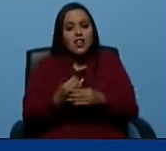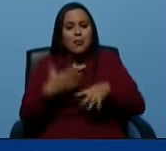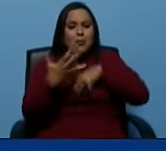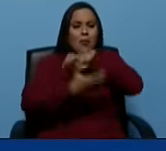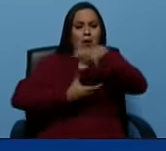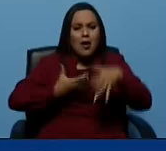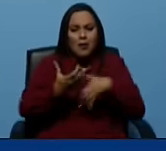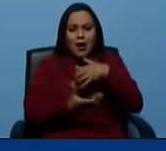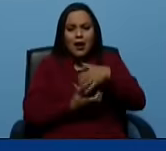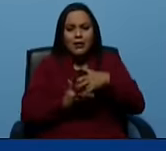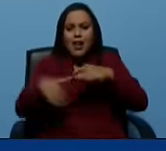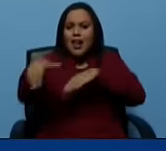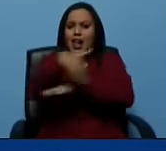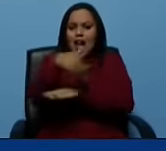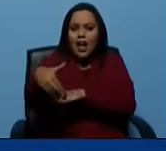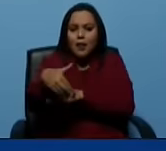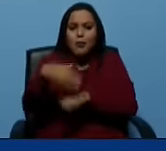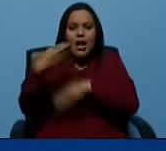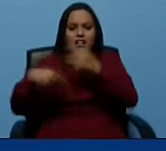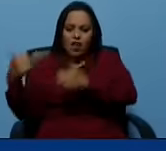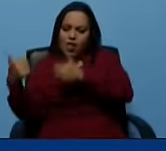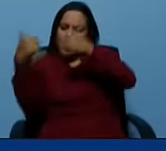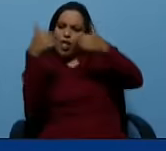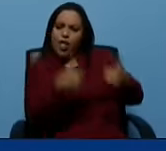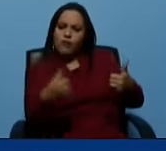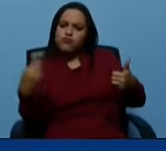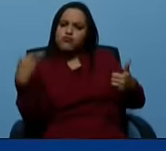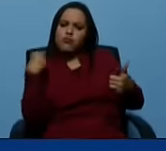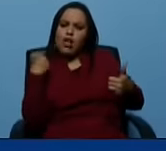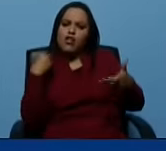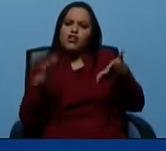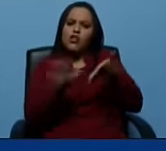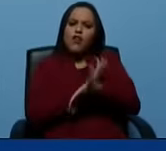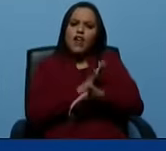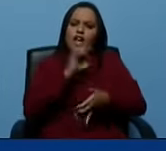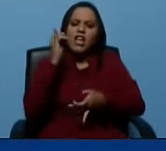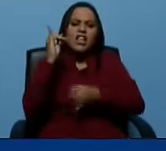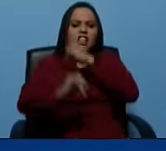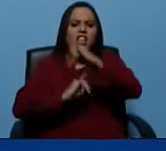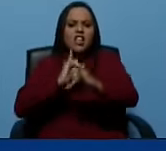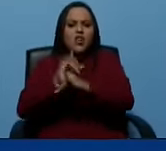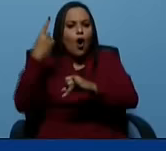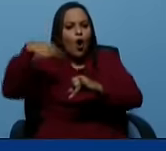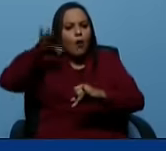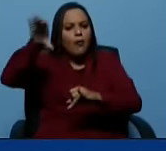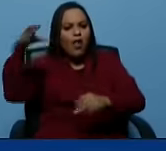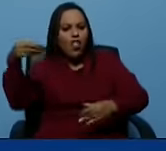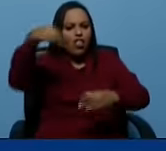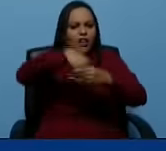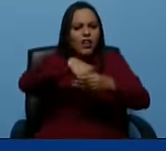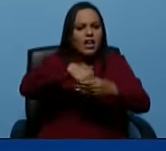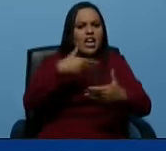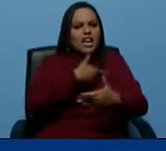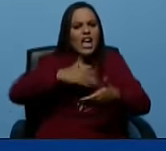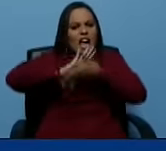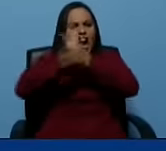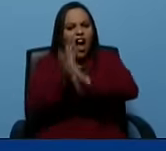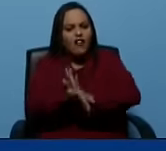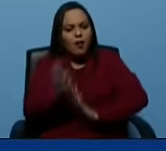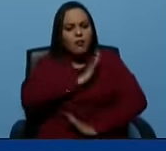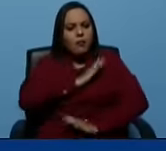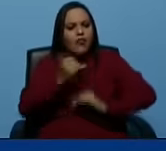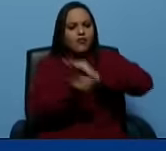violencia para imponer un llamado de intervención extranjera y para tratar de autodestruir desde adentro